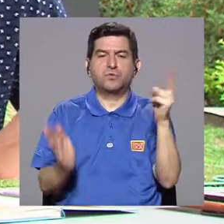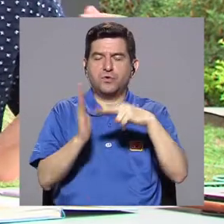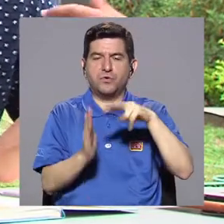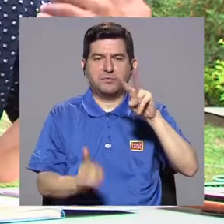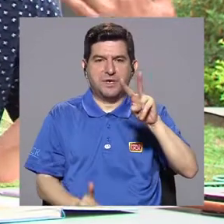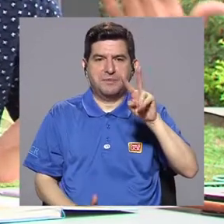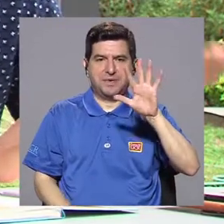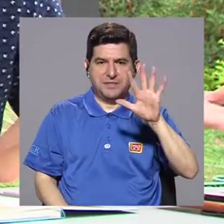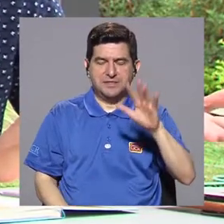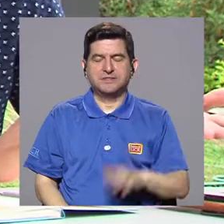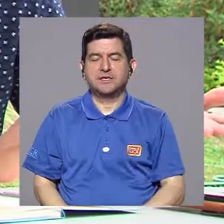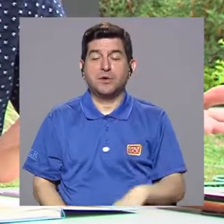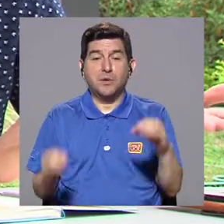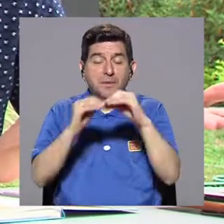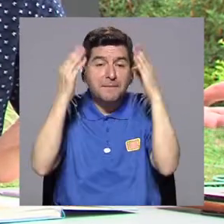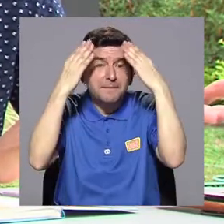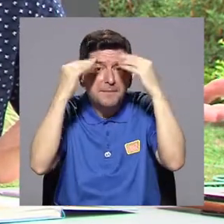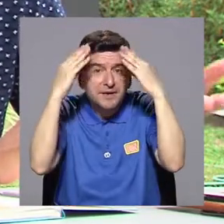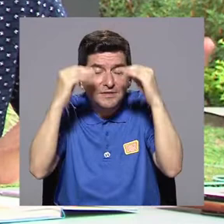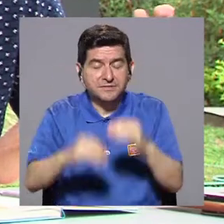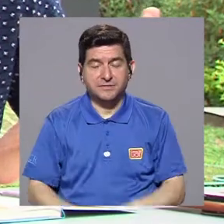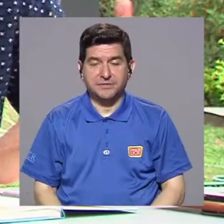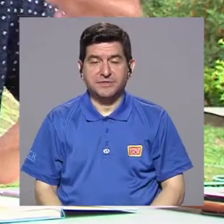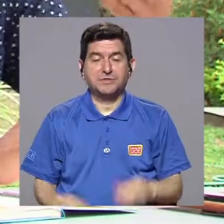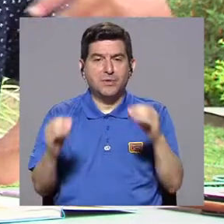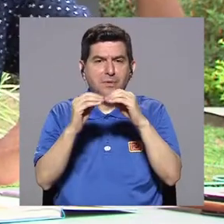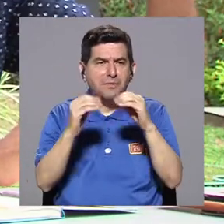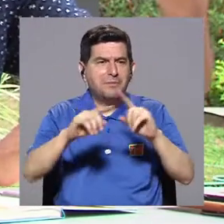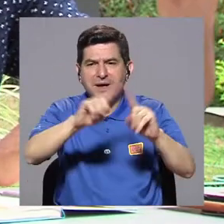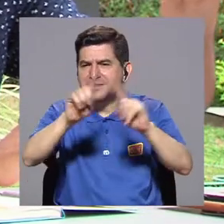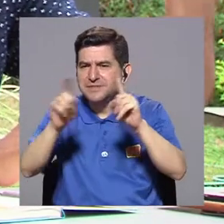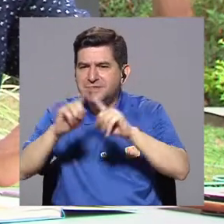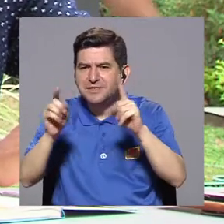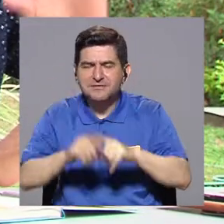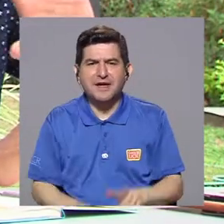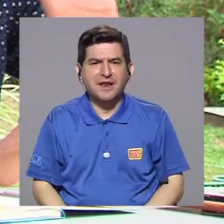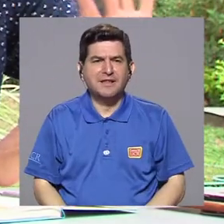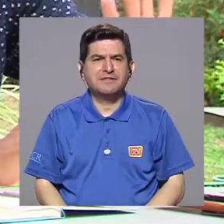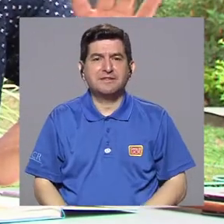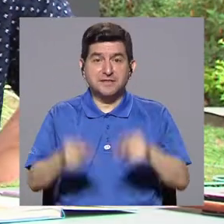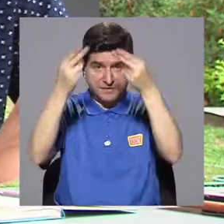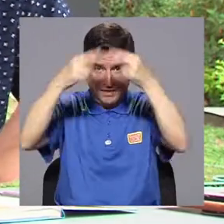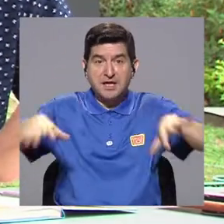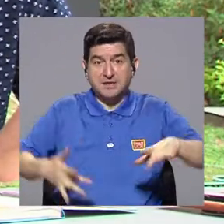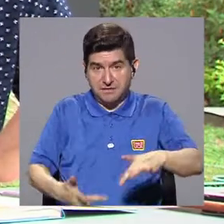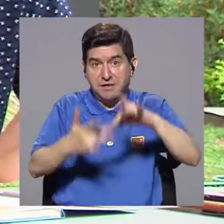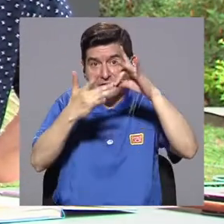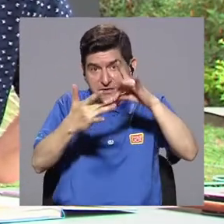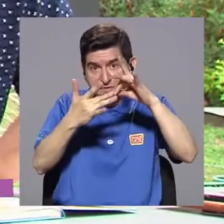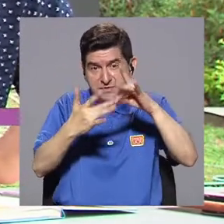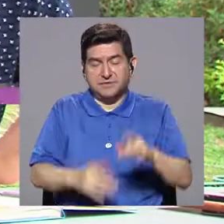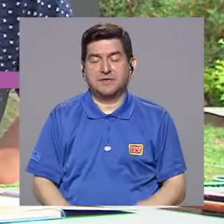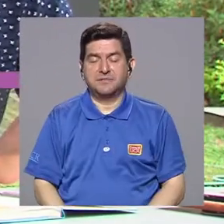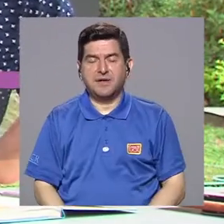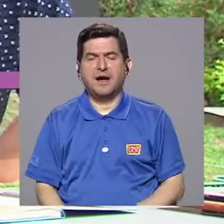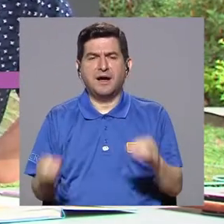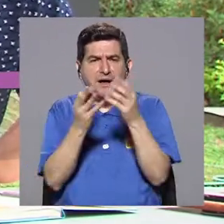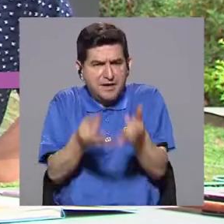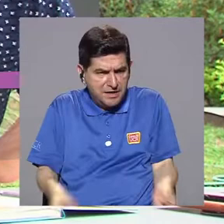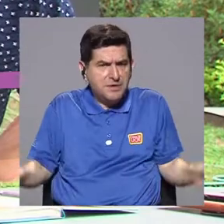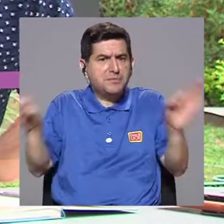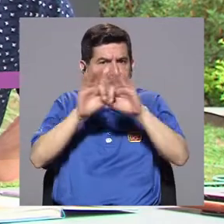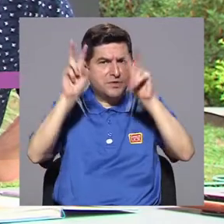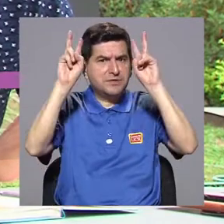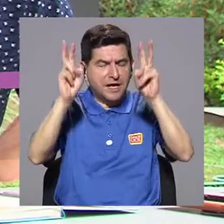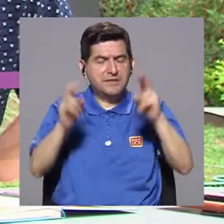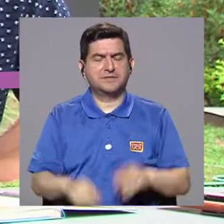2025, y entre más información se tenga, más información, más fuentes de información, particularmente de internet, digamos, de más relevante